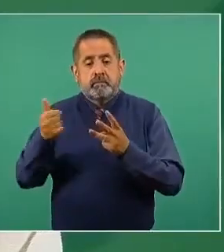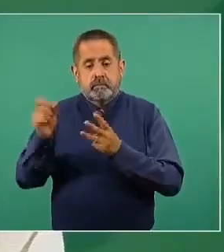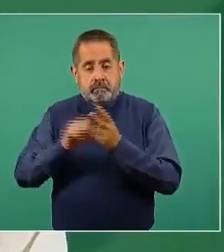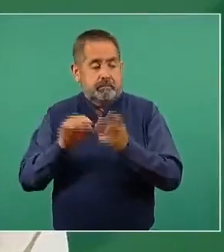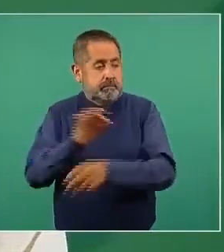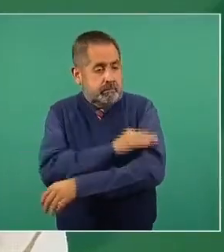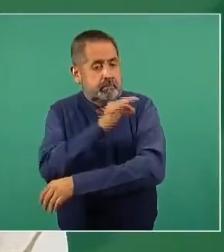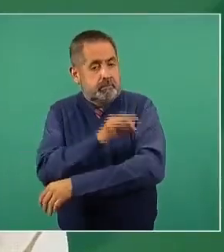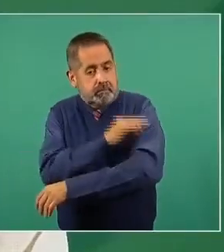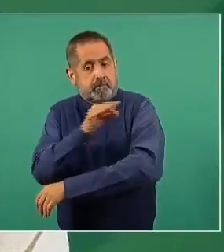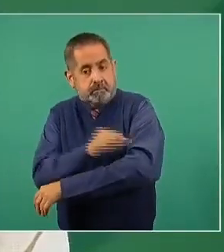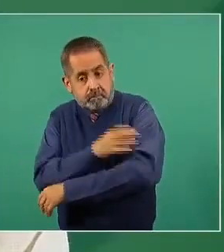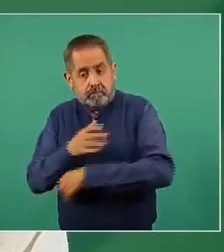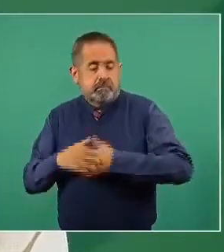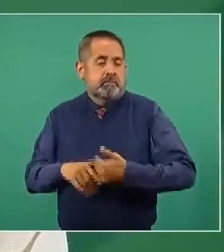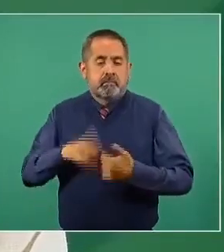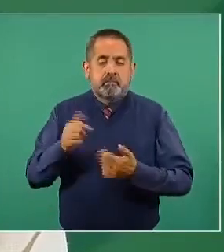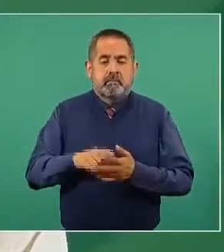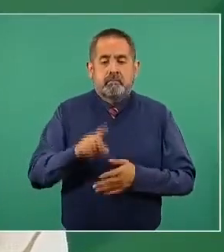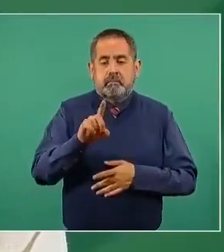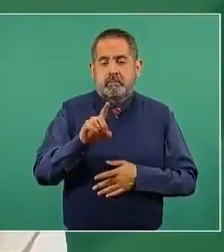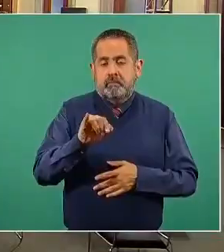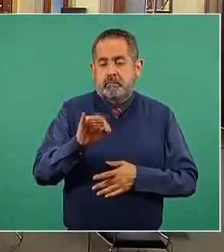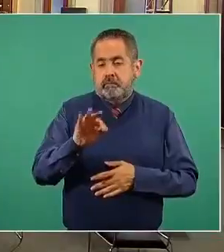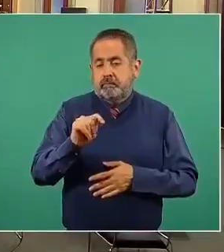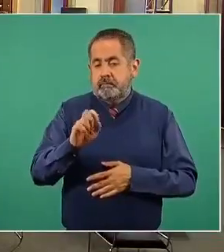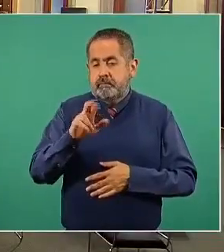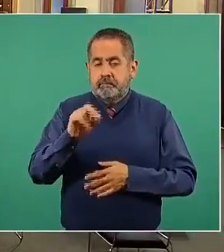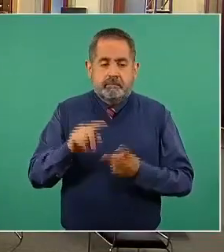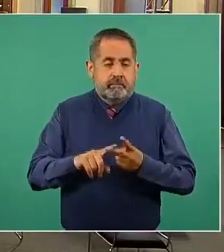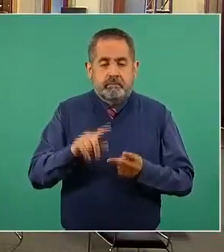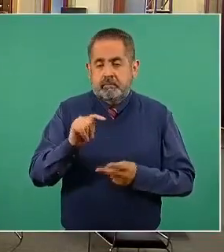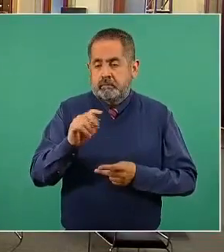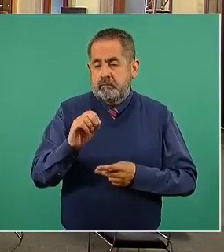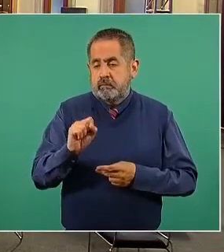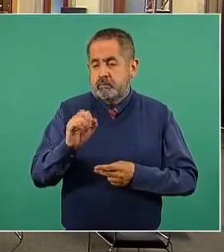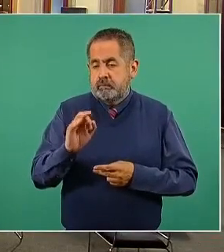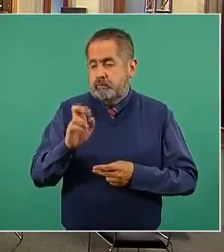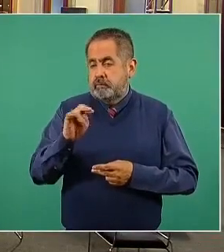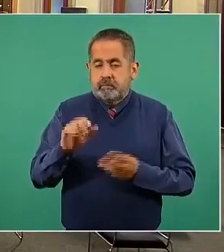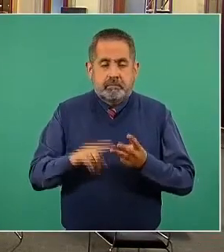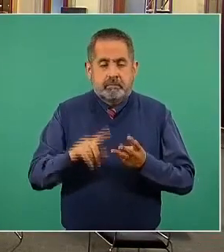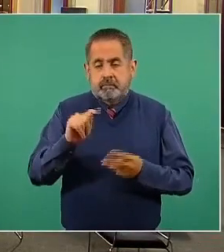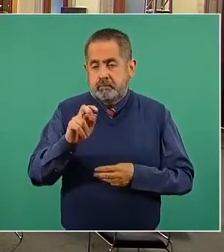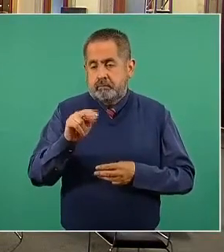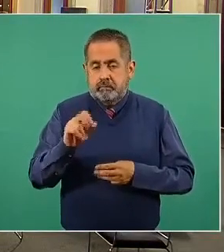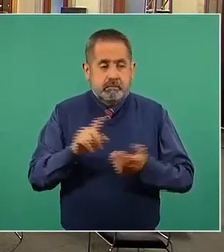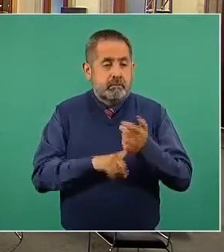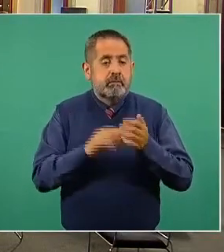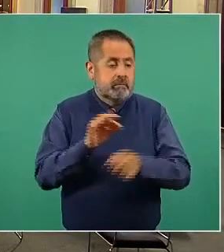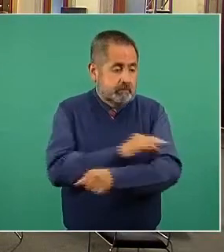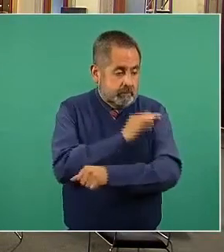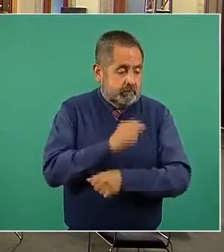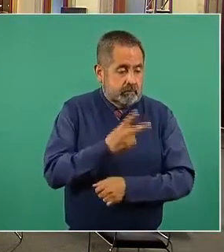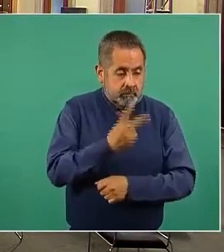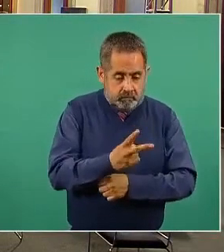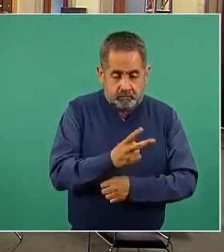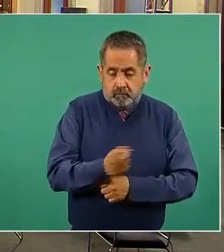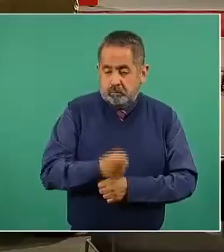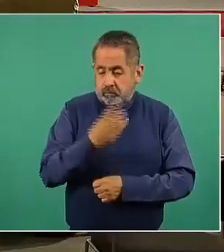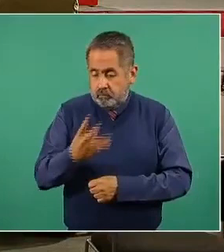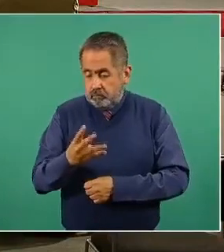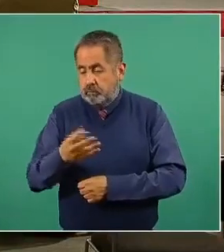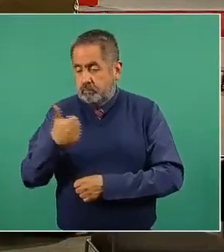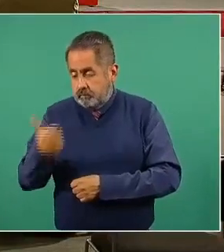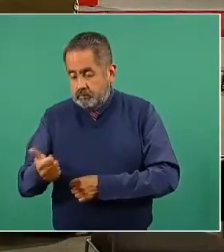Tenemos la vacuna contra difteria, tosferina y tétanos, que requiere vacunaciones a los 2, 4 y 6